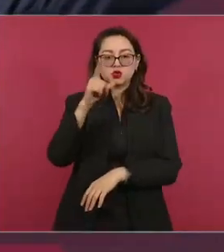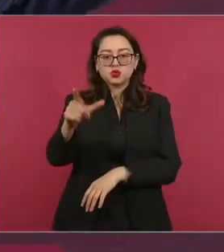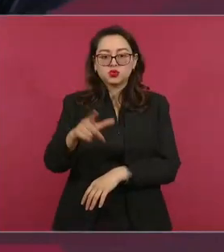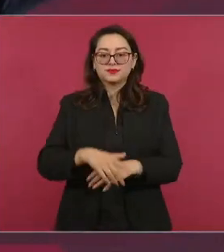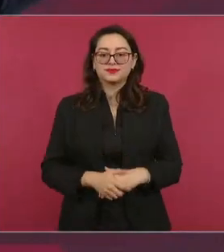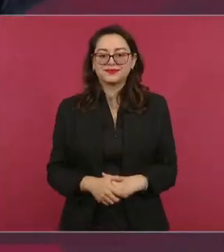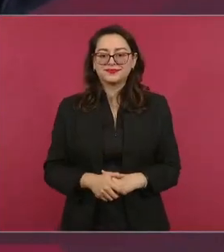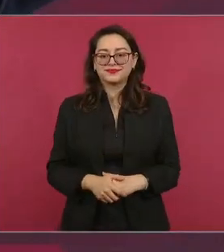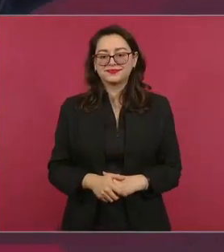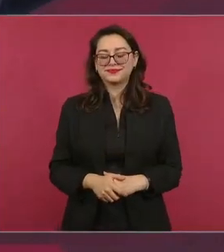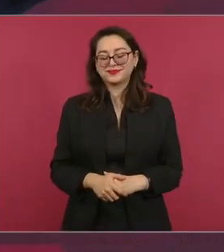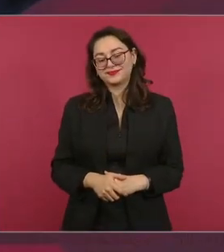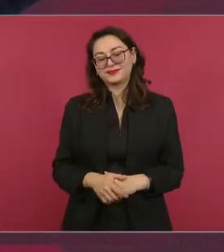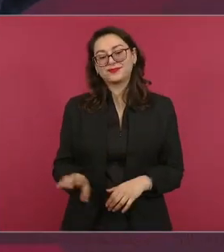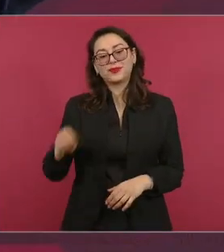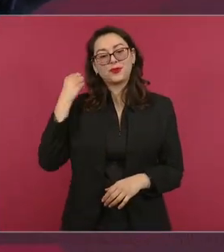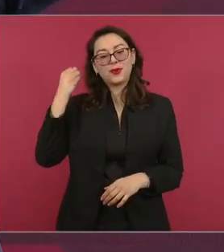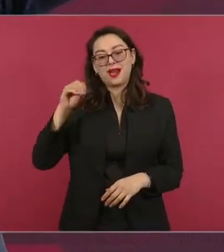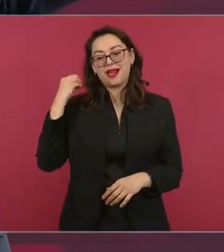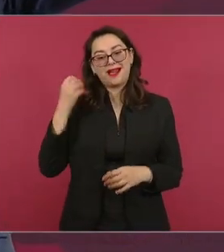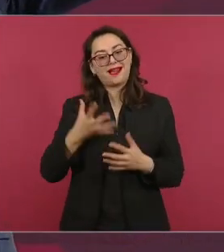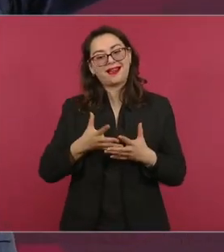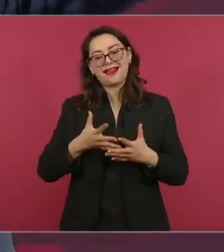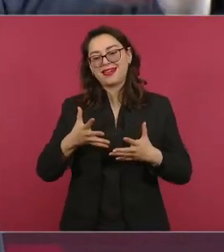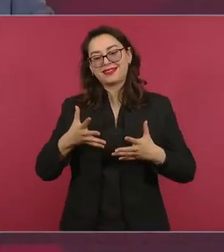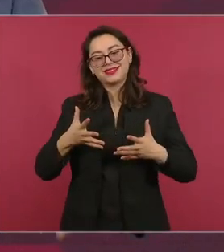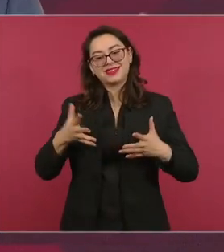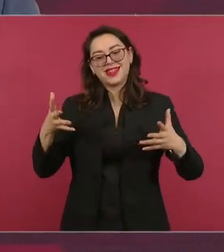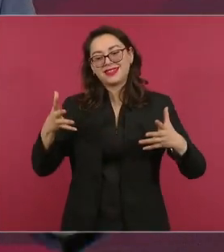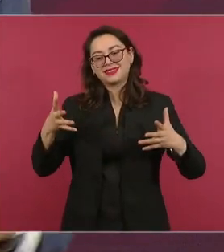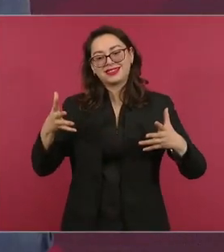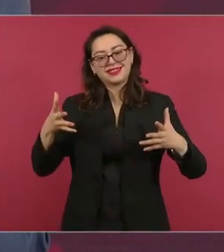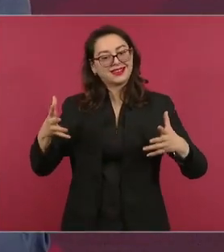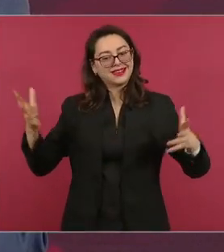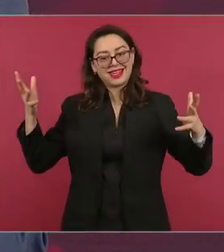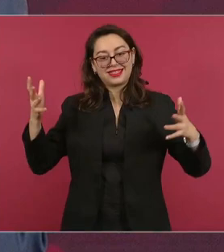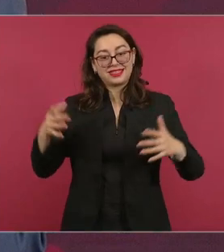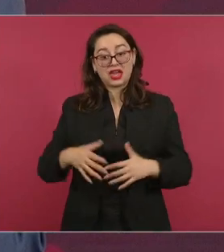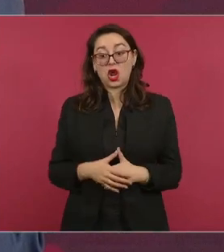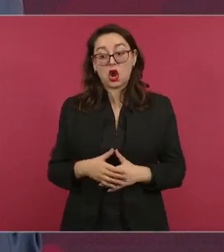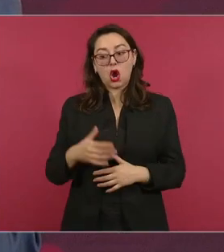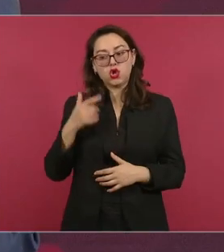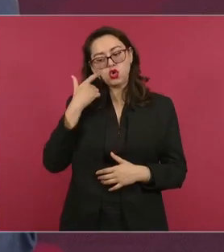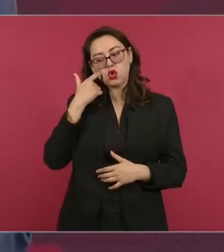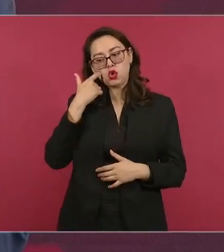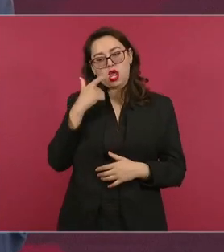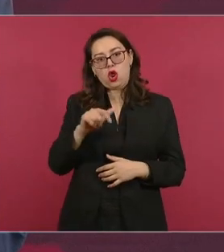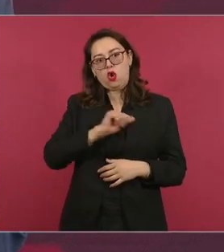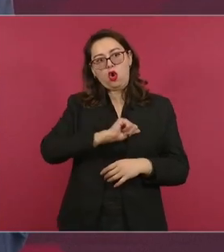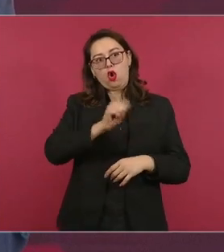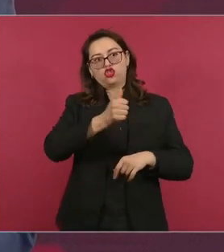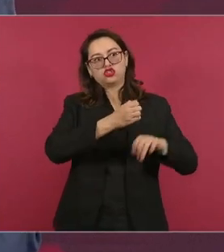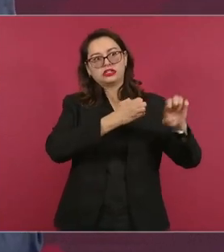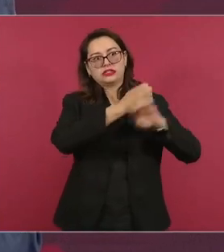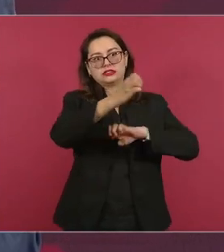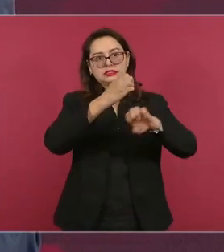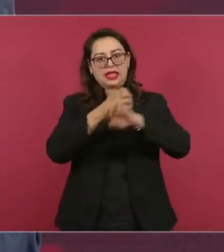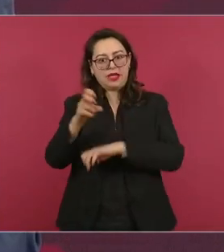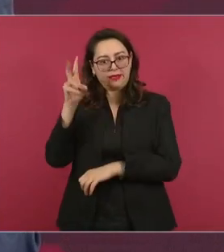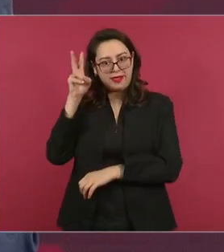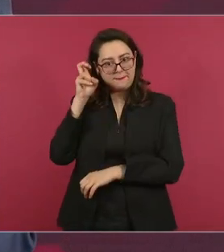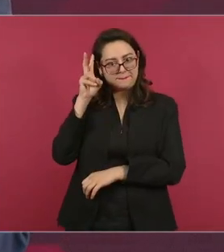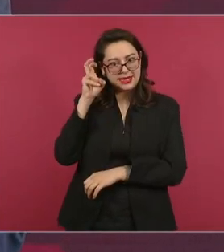es grande, grande, grande, grande. No quiero herir susceptibilidades